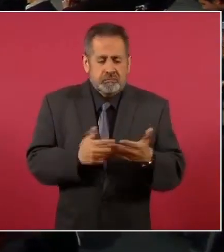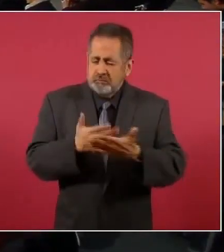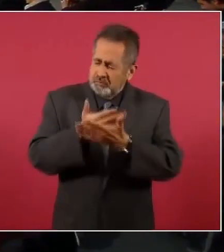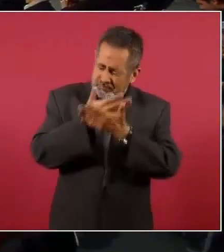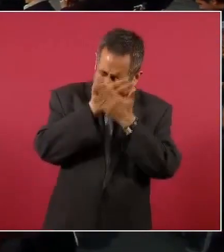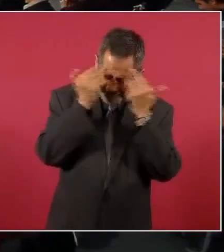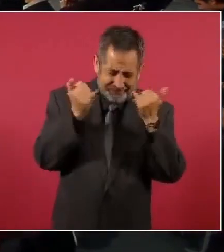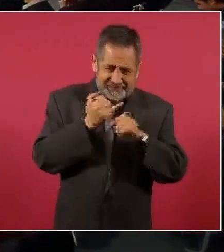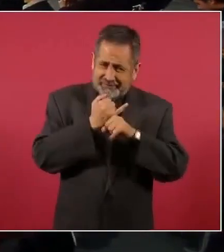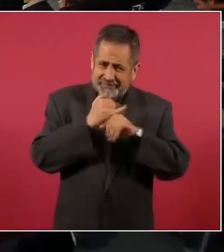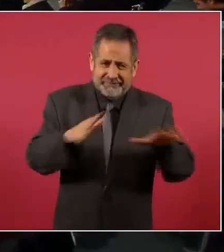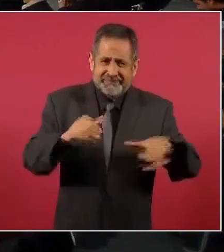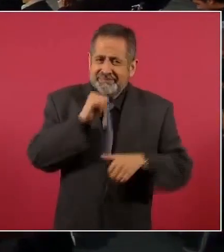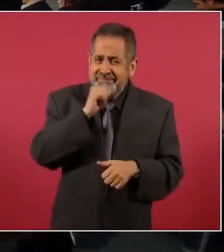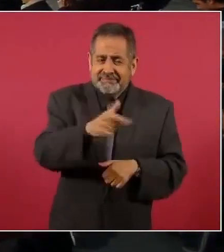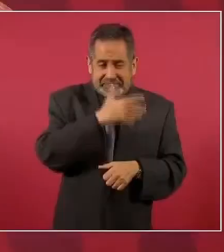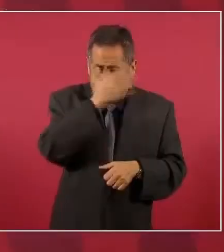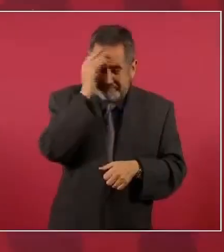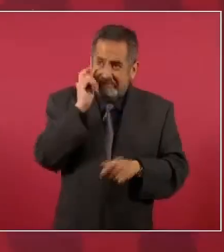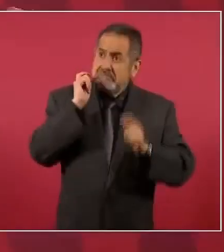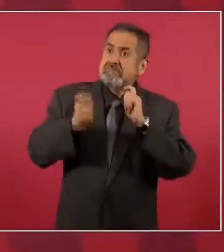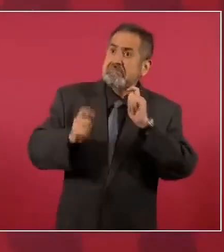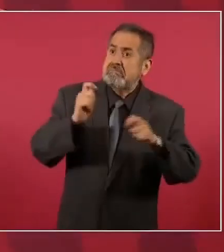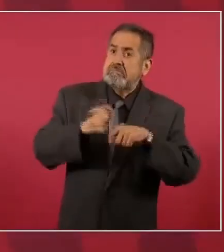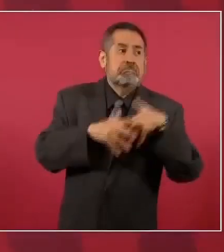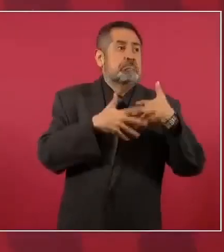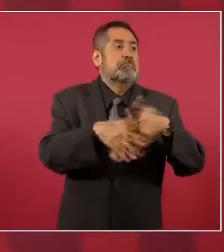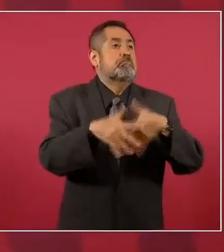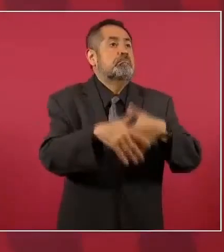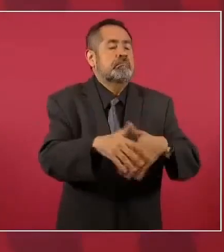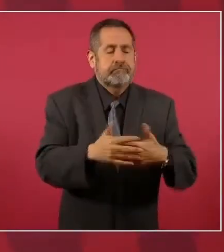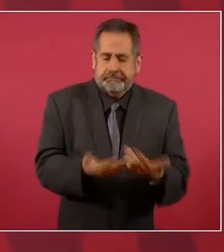desinformados. Los